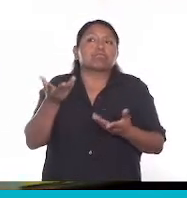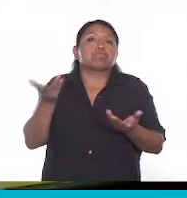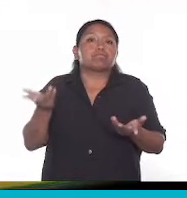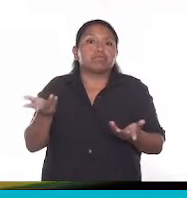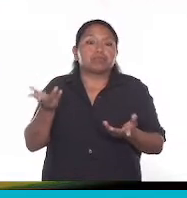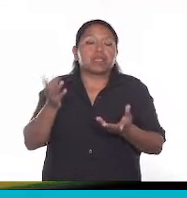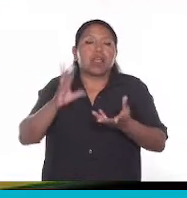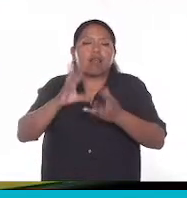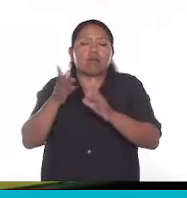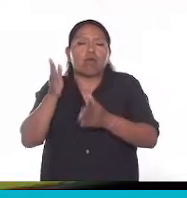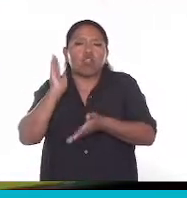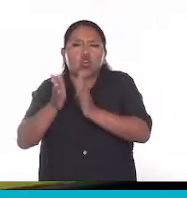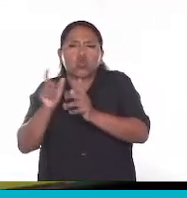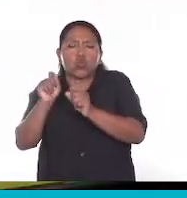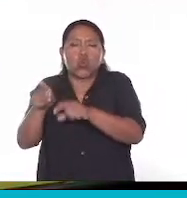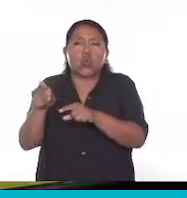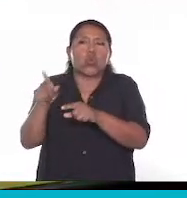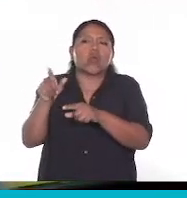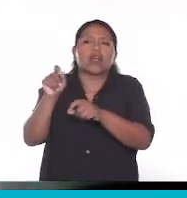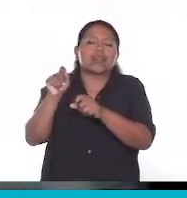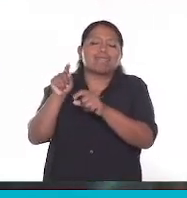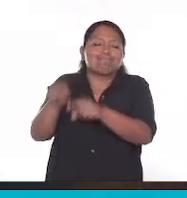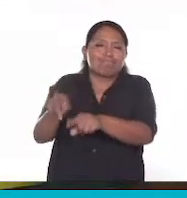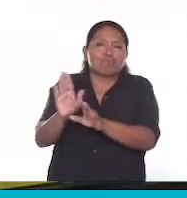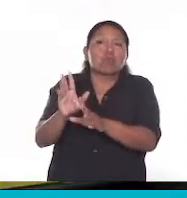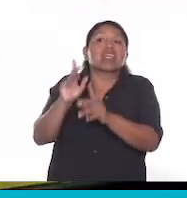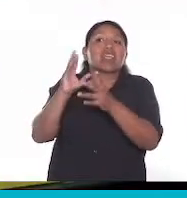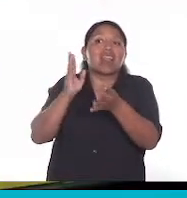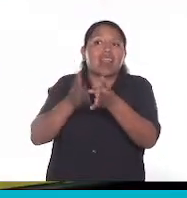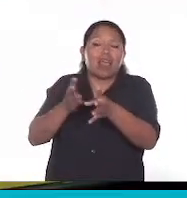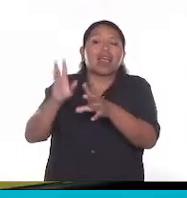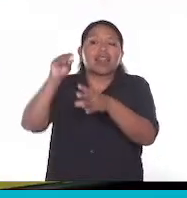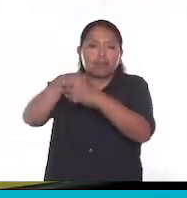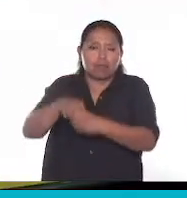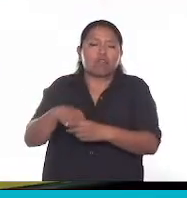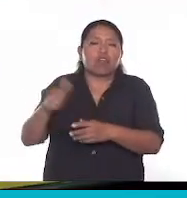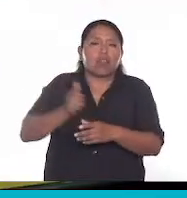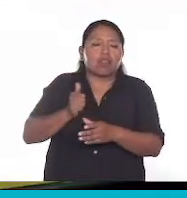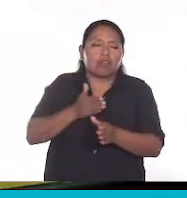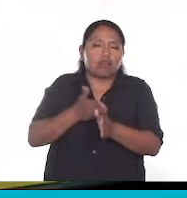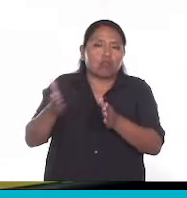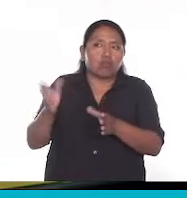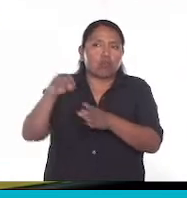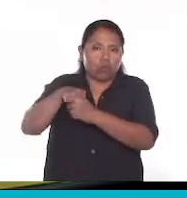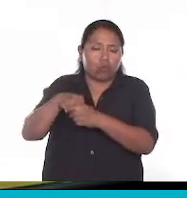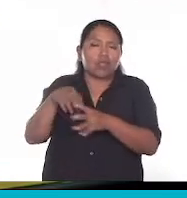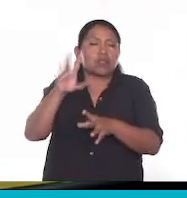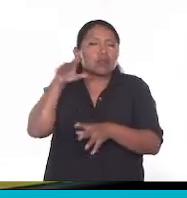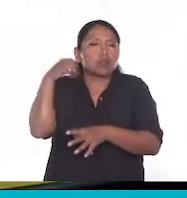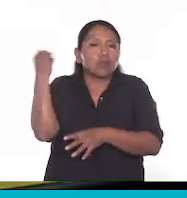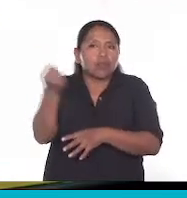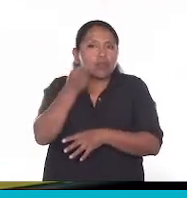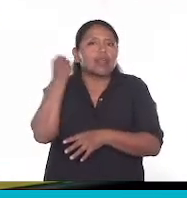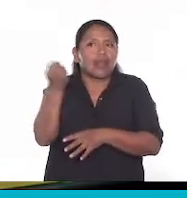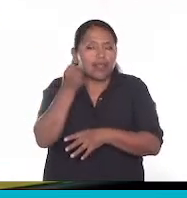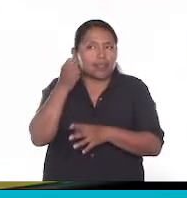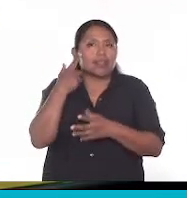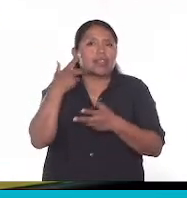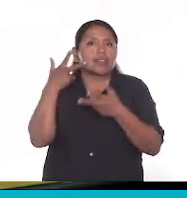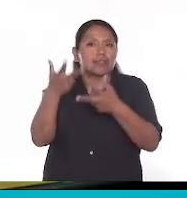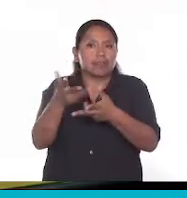trasladaron los métodos de tortura del continente a las islas porque la guerra también fue parte de la dictadura cívico-militar. Es importante siempre